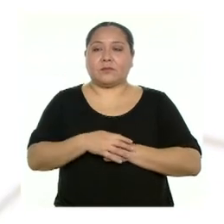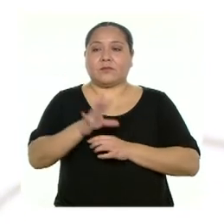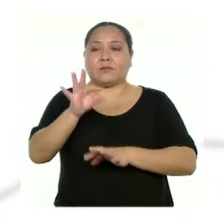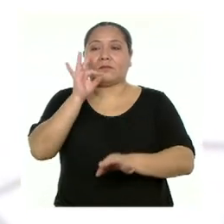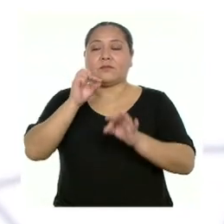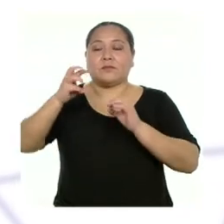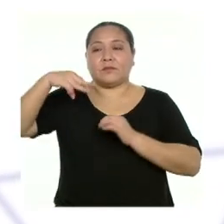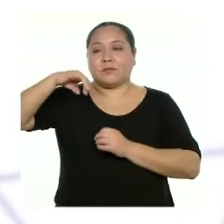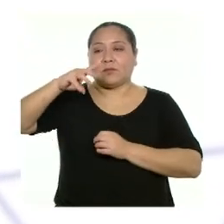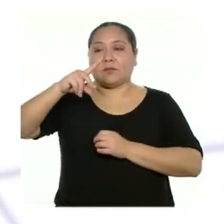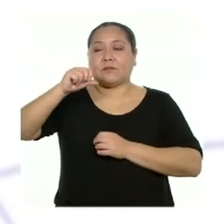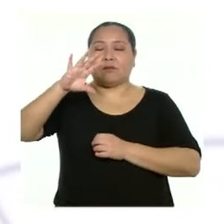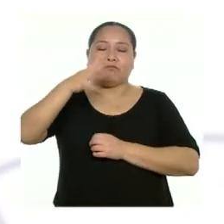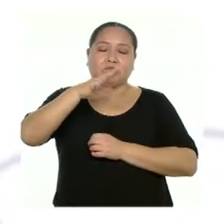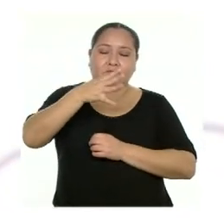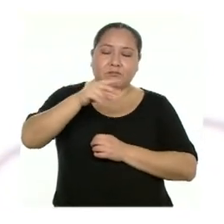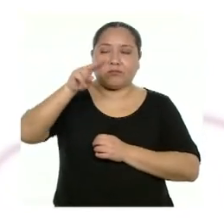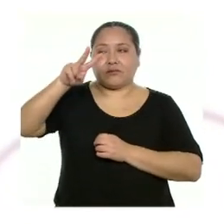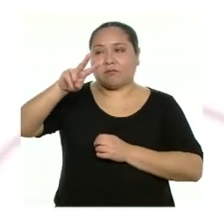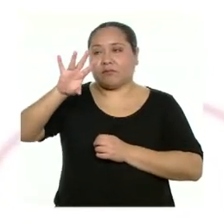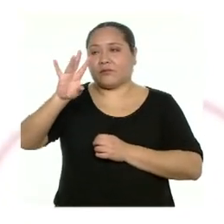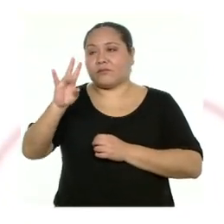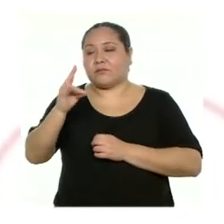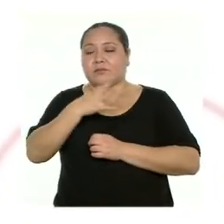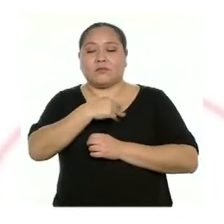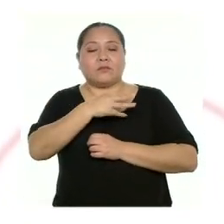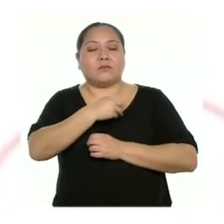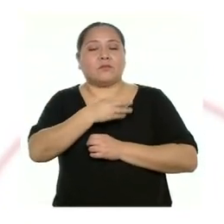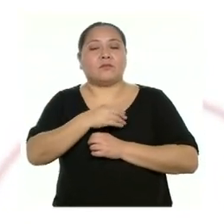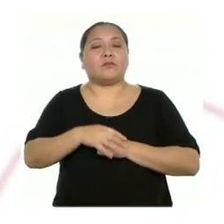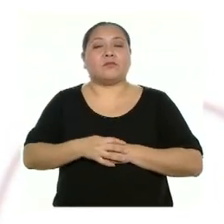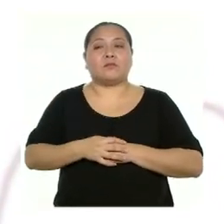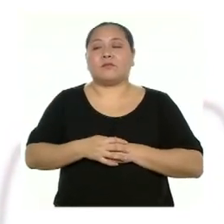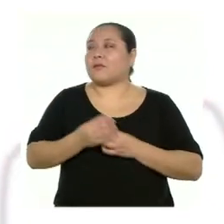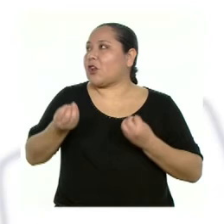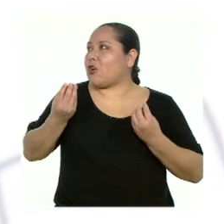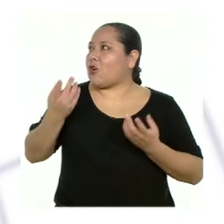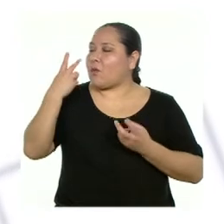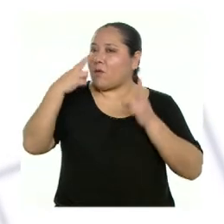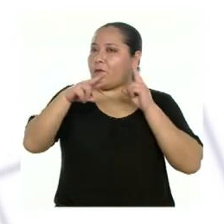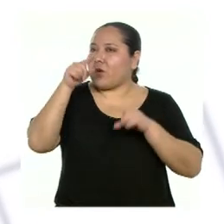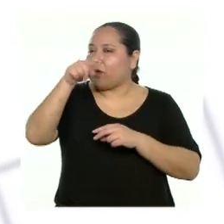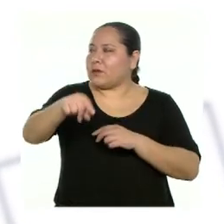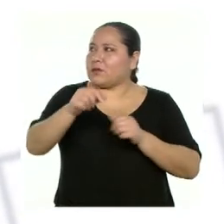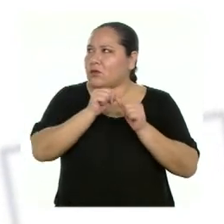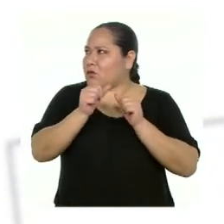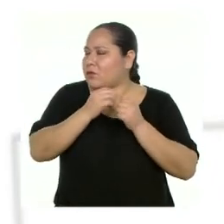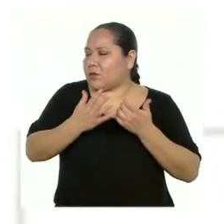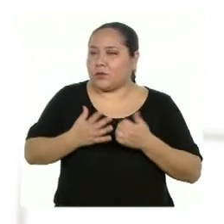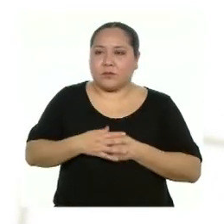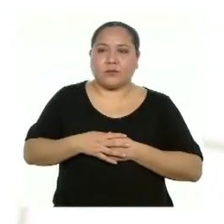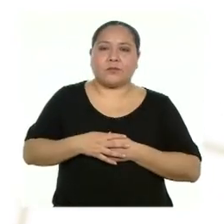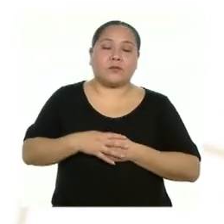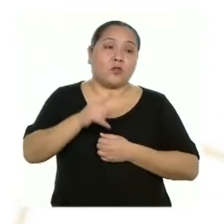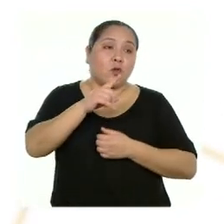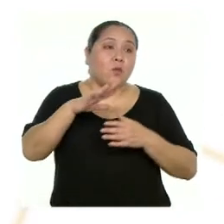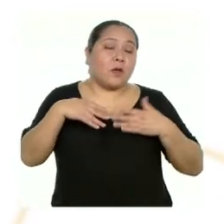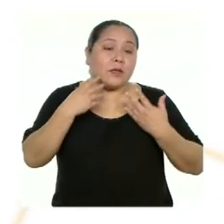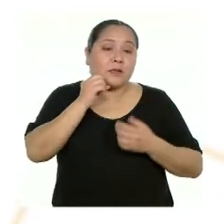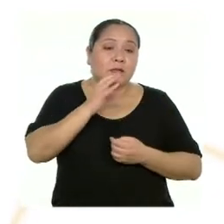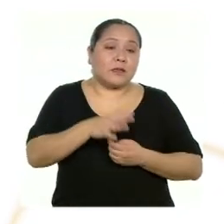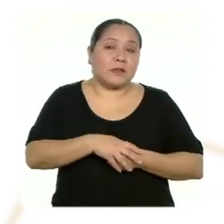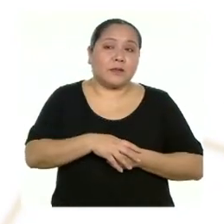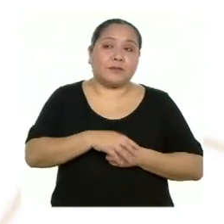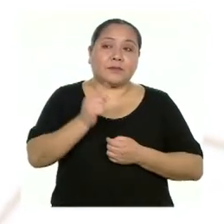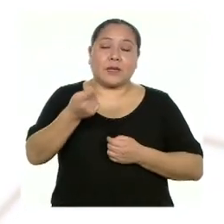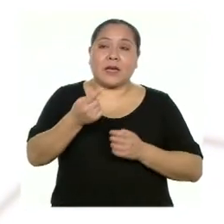mediana es aproximadamente 27 años. ¿Y cómo interpreto ese valor? Puedes decir que